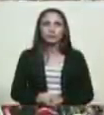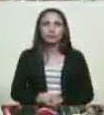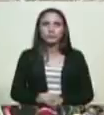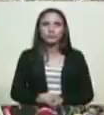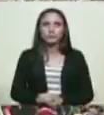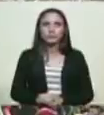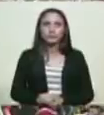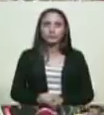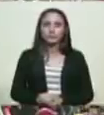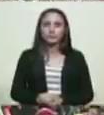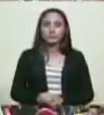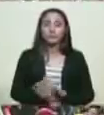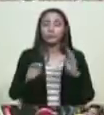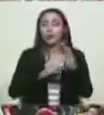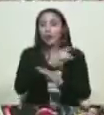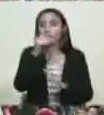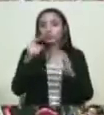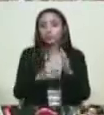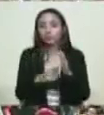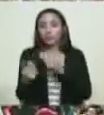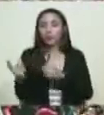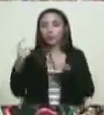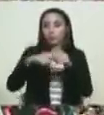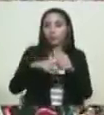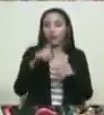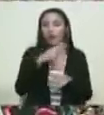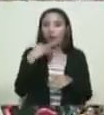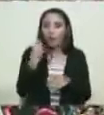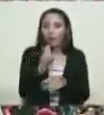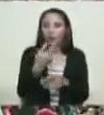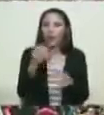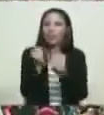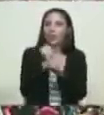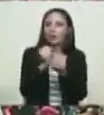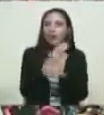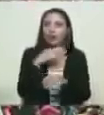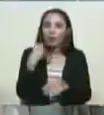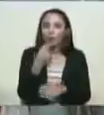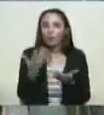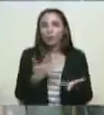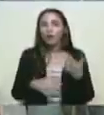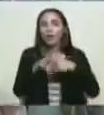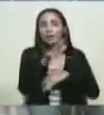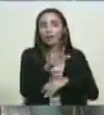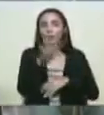Hemos logrado incorporar al Plan Chamba Juvenil a